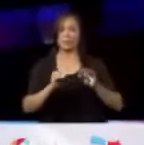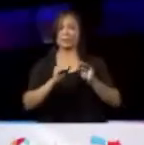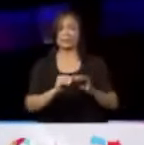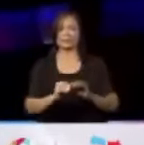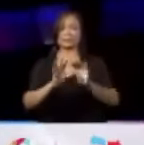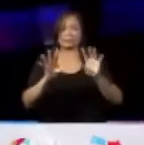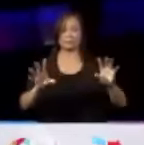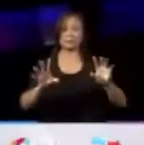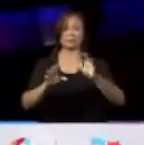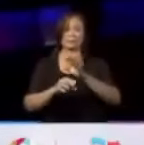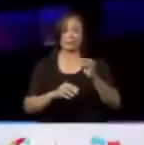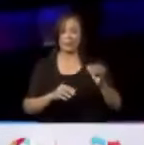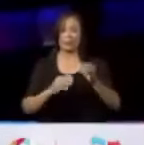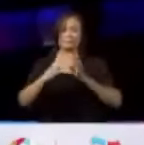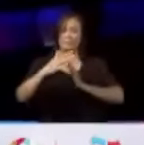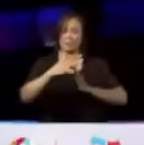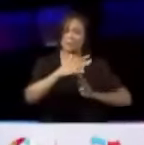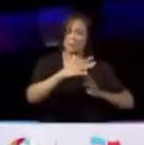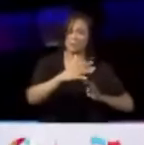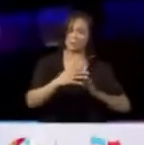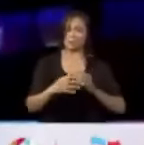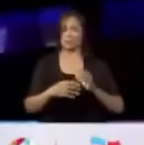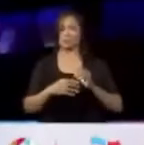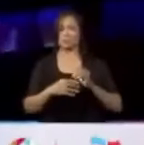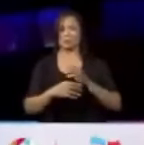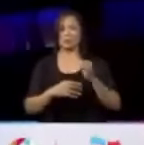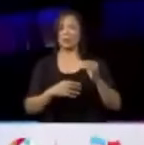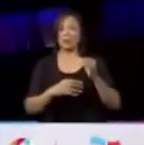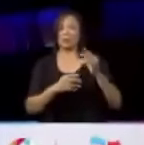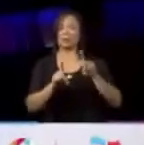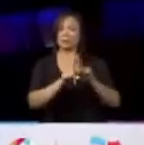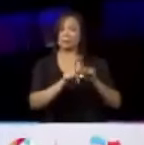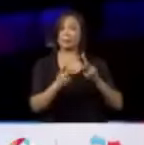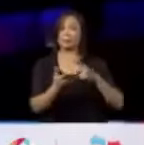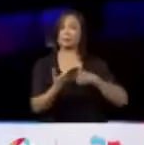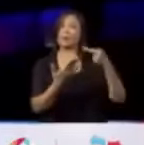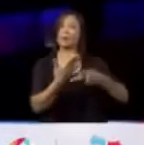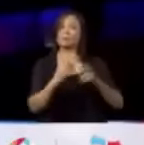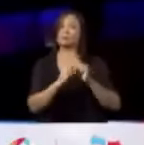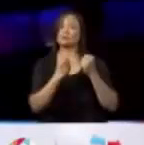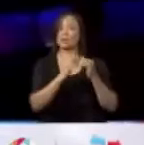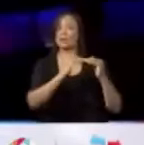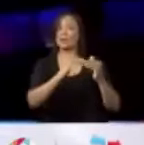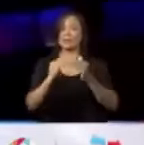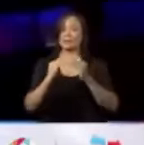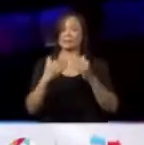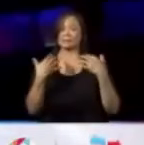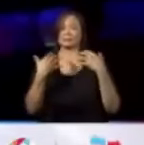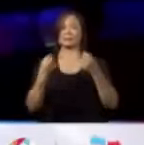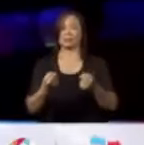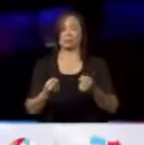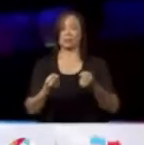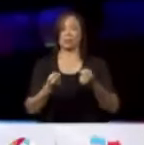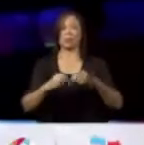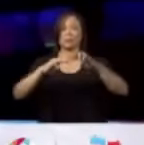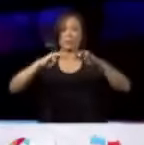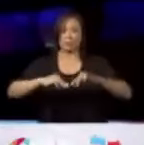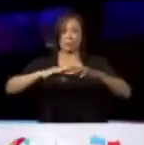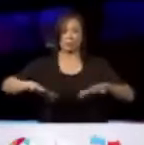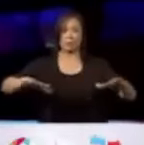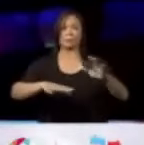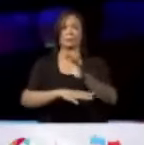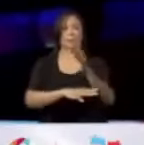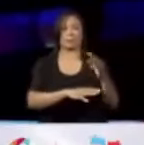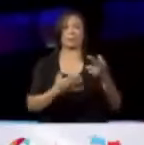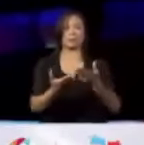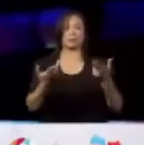la transparencia, la migración. También la política social y equidad, salud, medio ambiente y